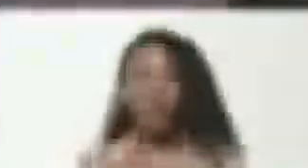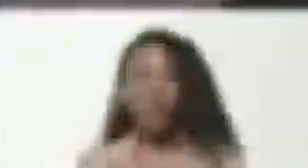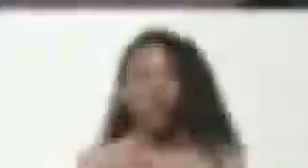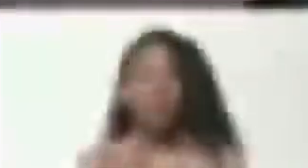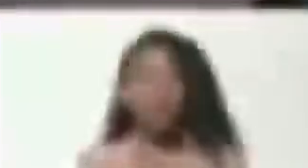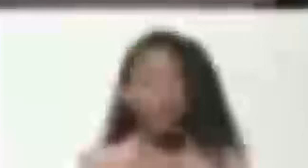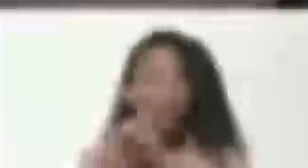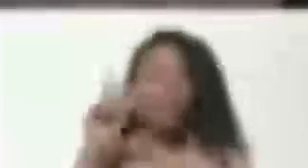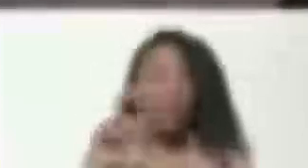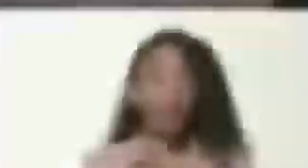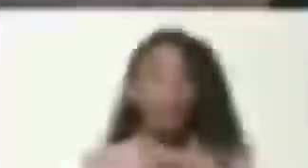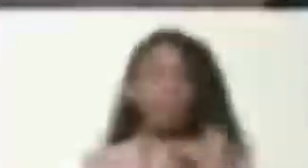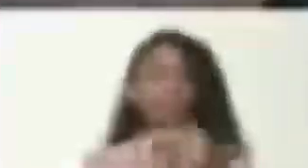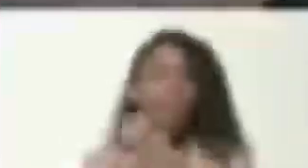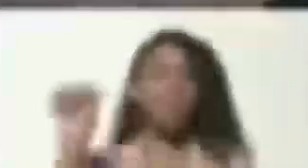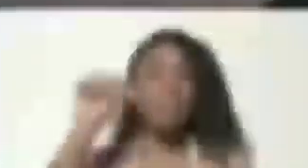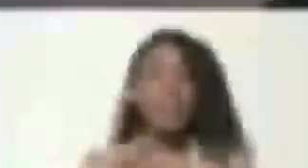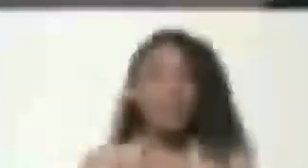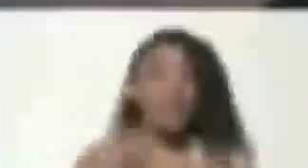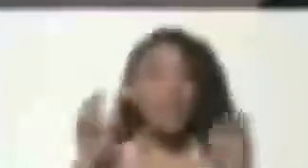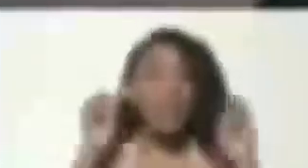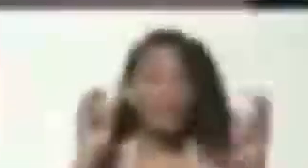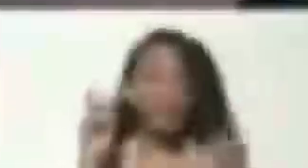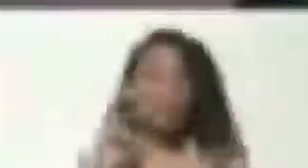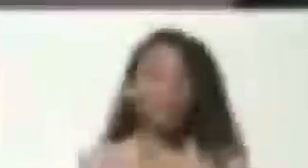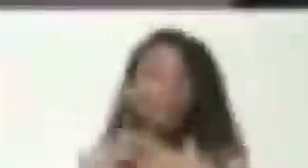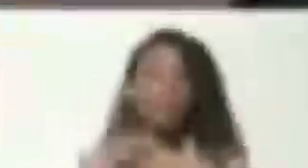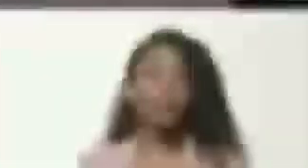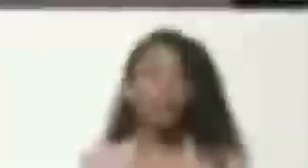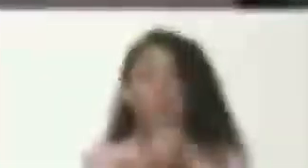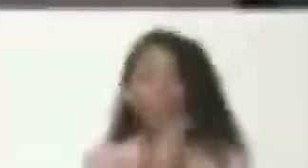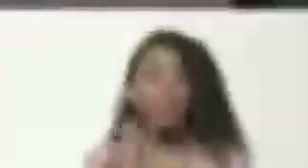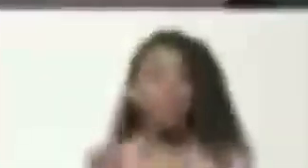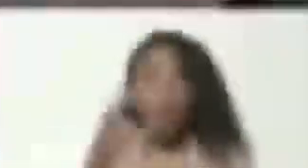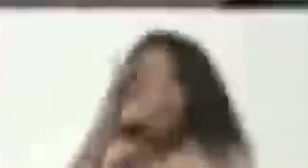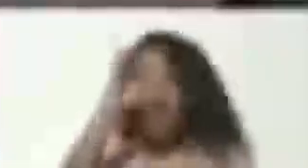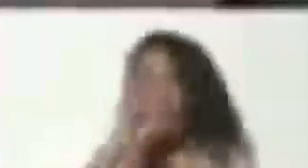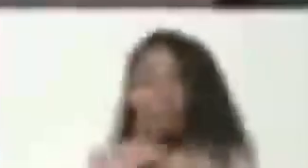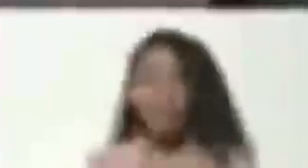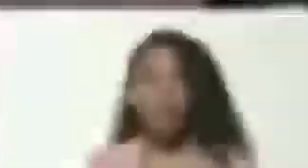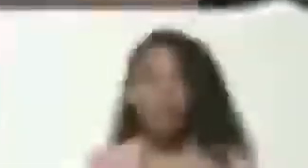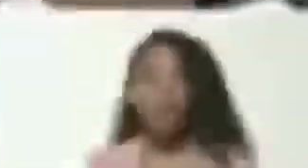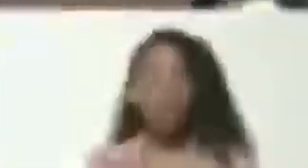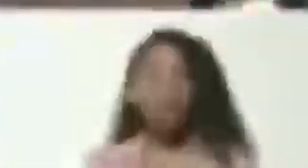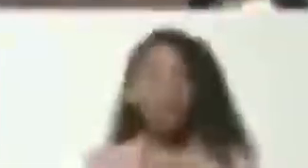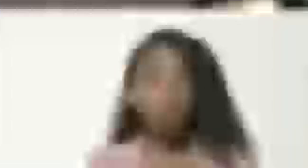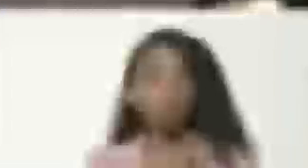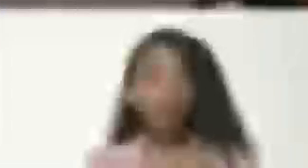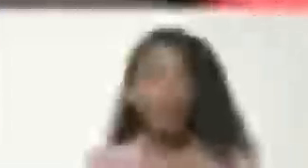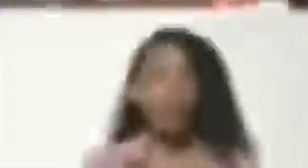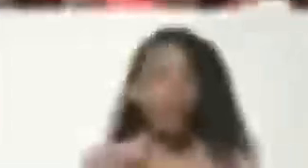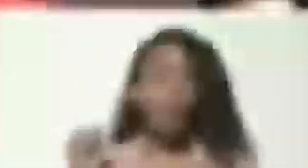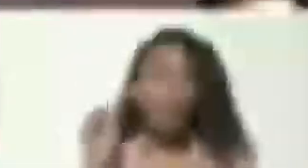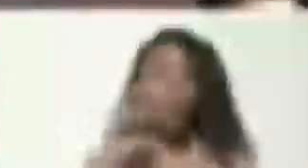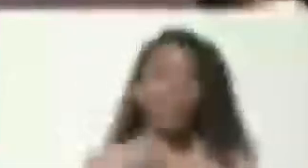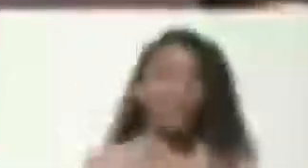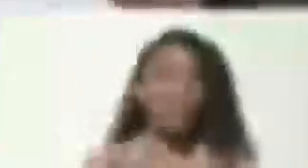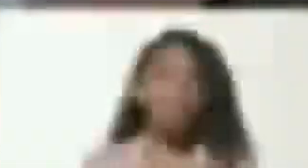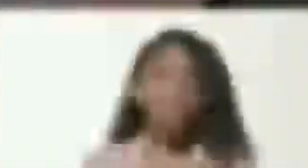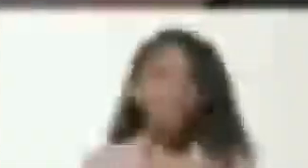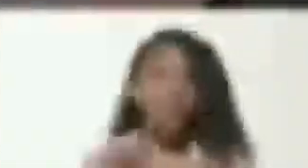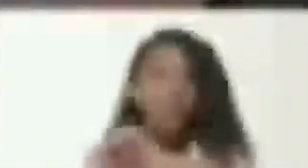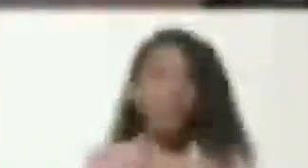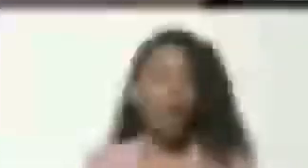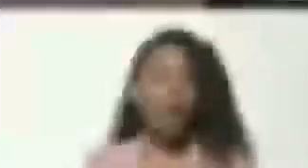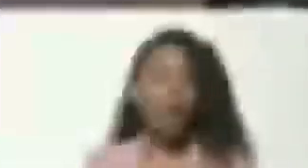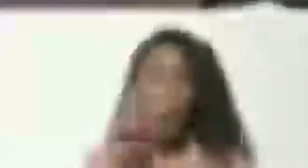cómo se van a obtener los recursos. Tercero, todo el tema relacionado con la inflación. También va a haber una